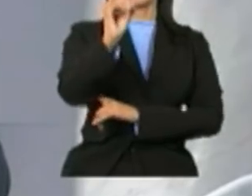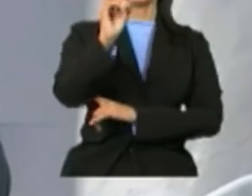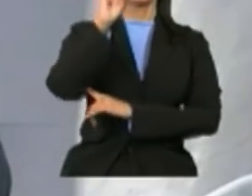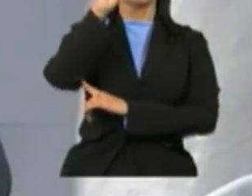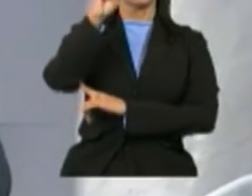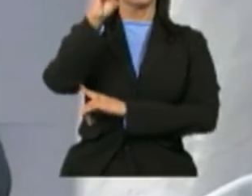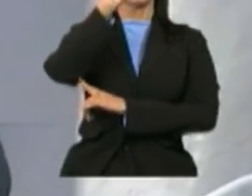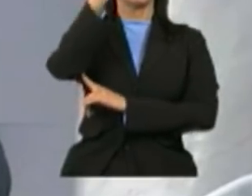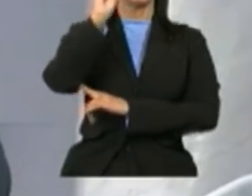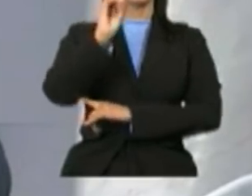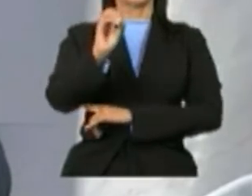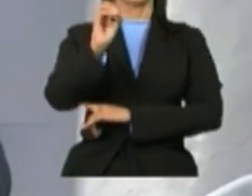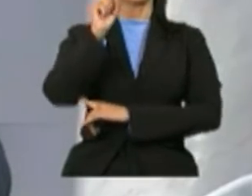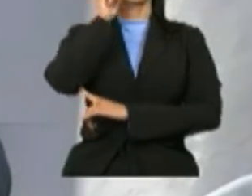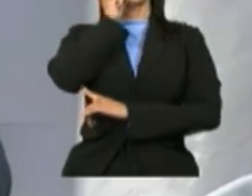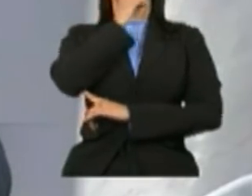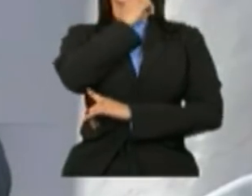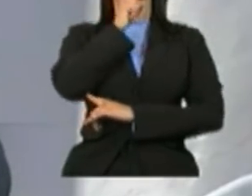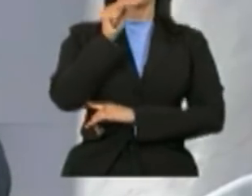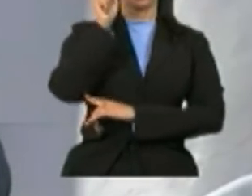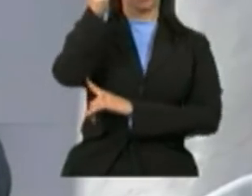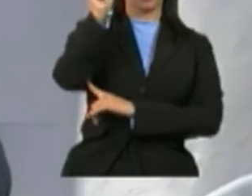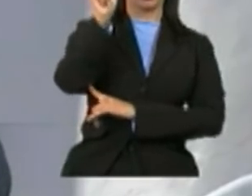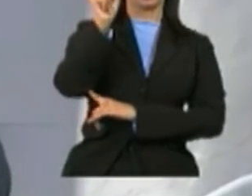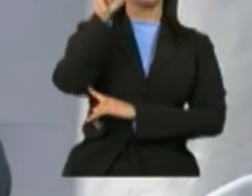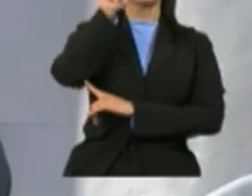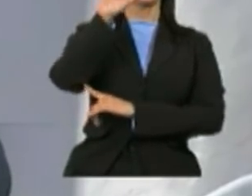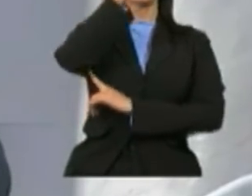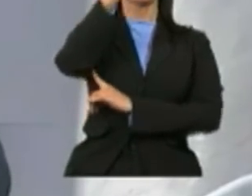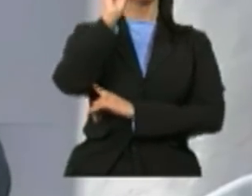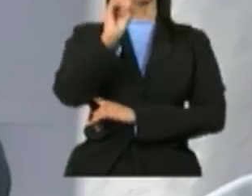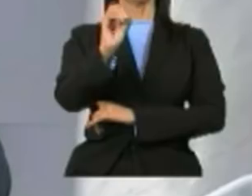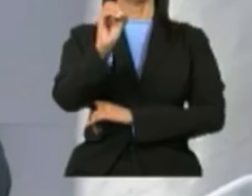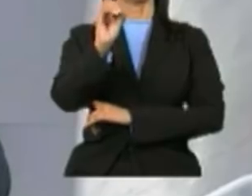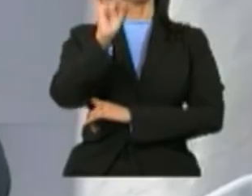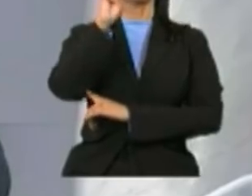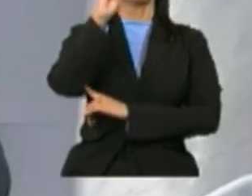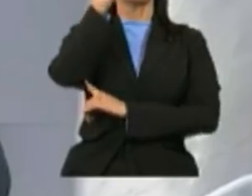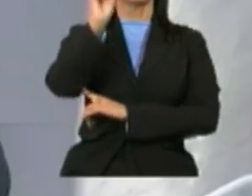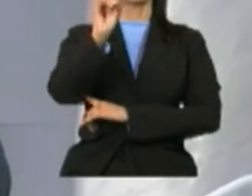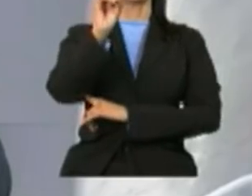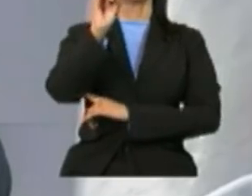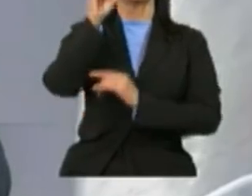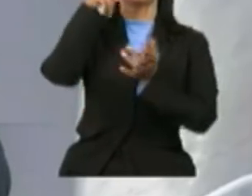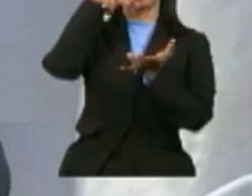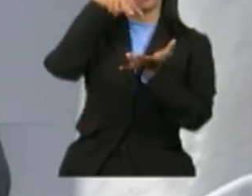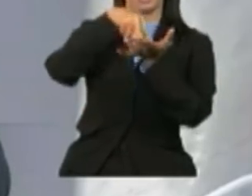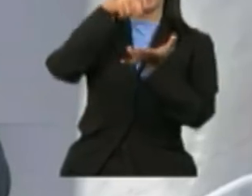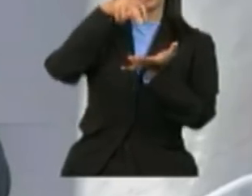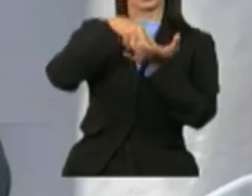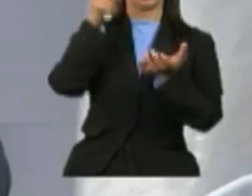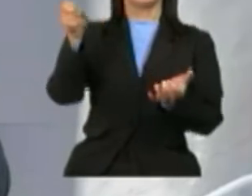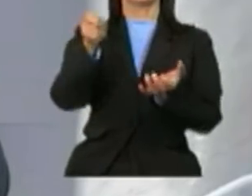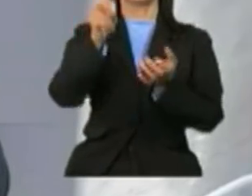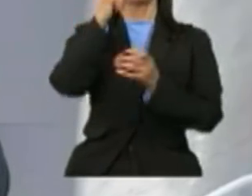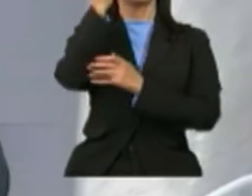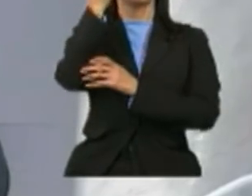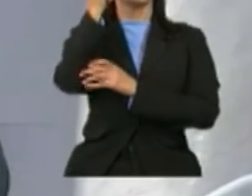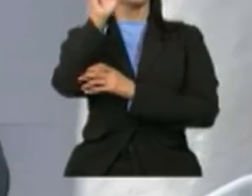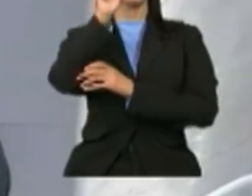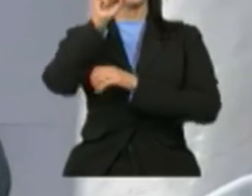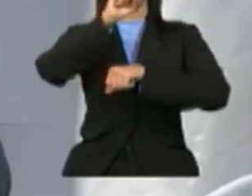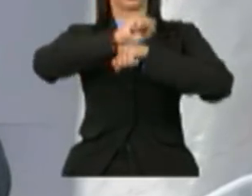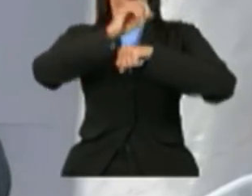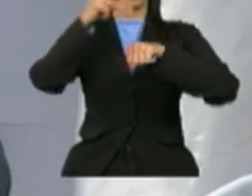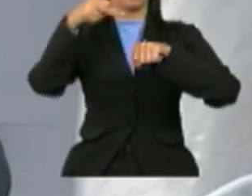4% Santo Domingo Norte, 3%, 4% Salcedo, 3% San Pedro de